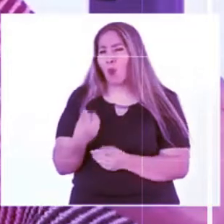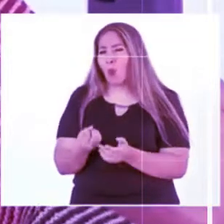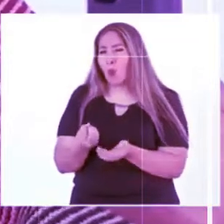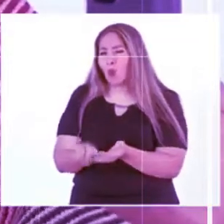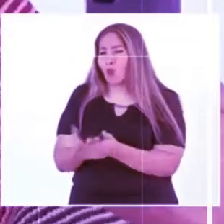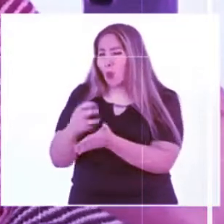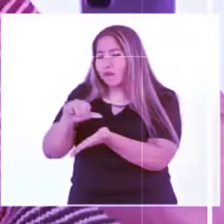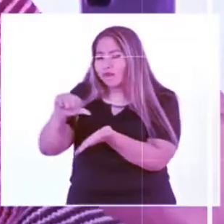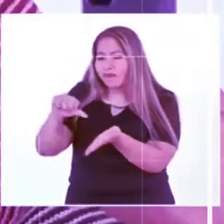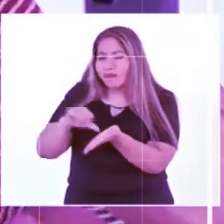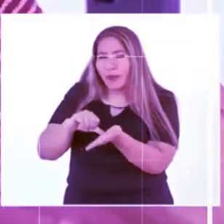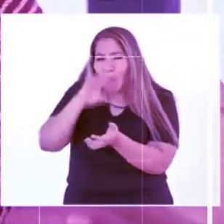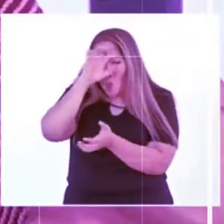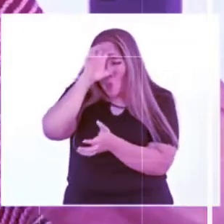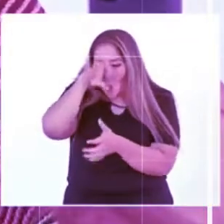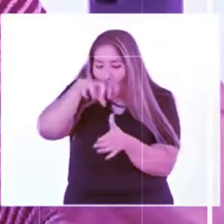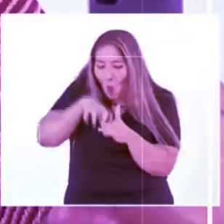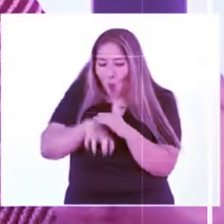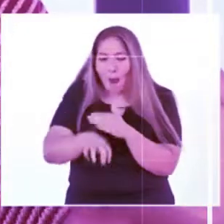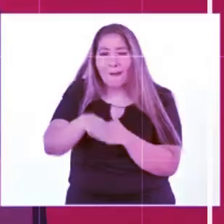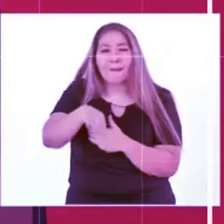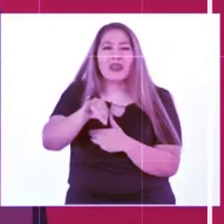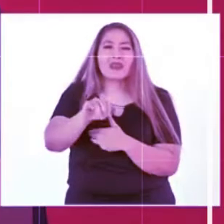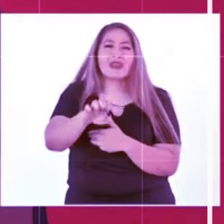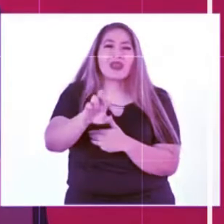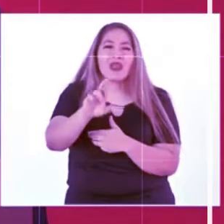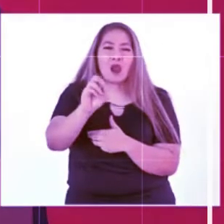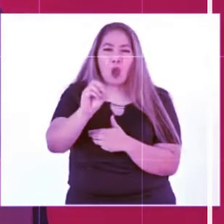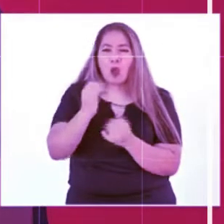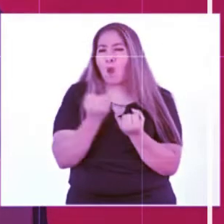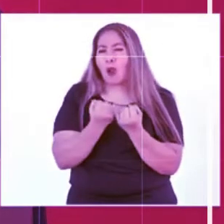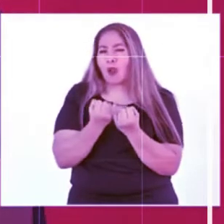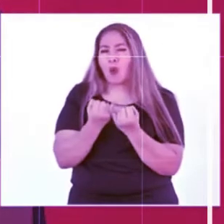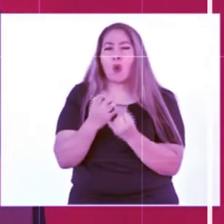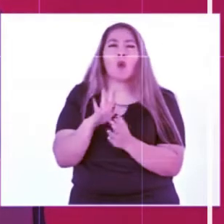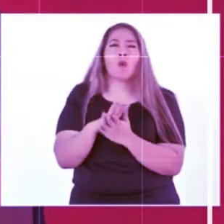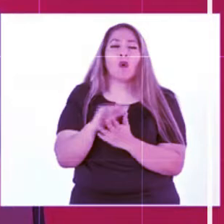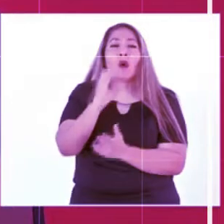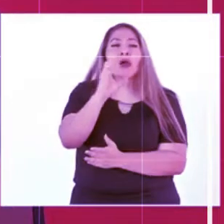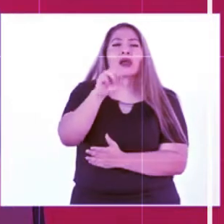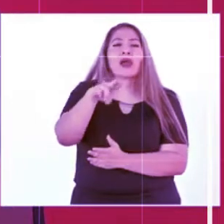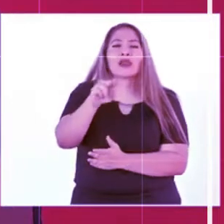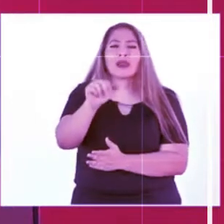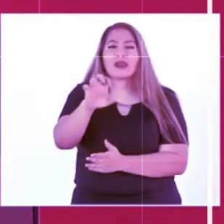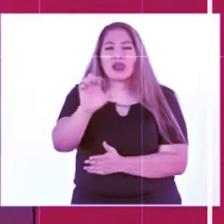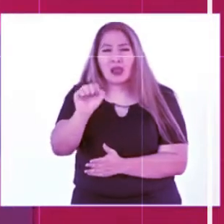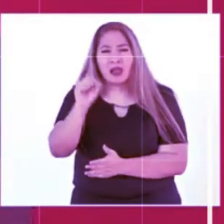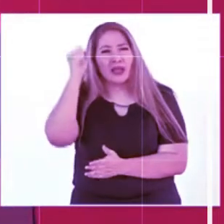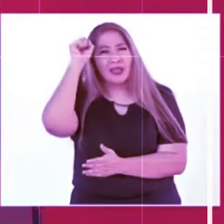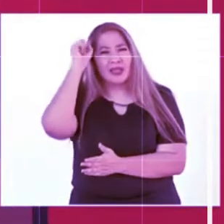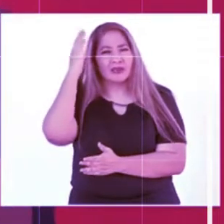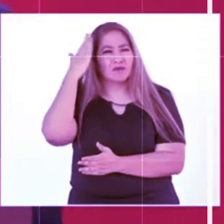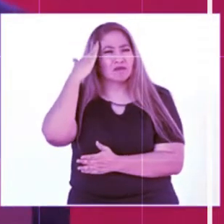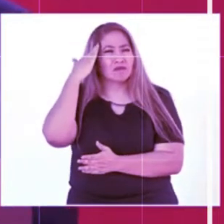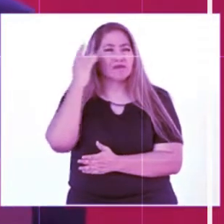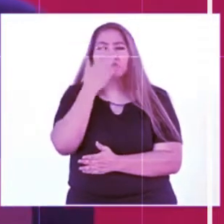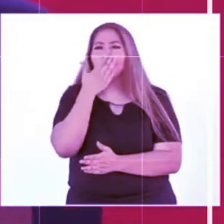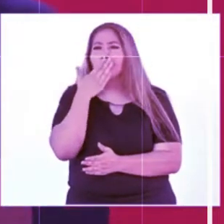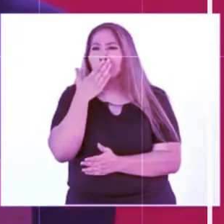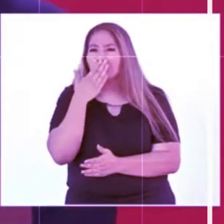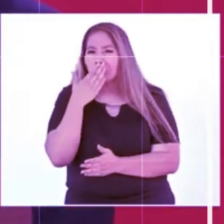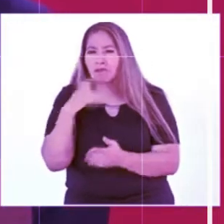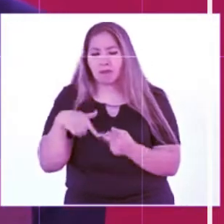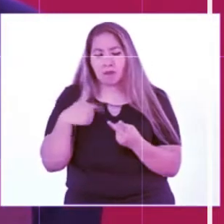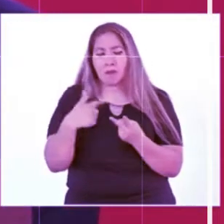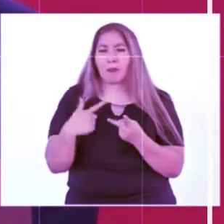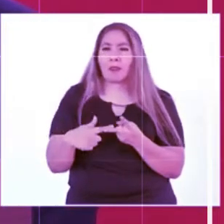centros mineros como Cananea en Sonora y Santa Rosalía en